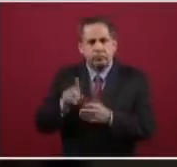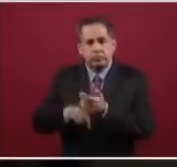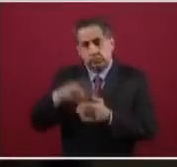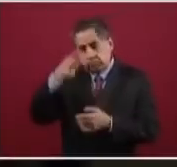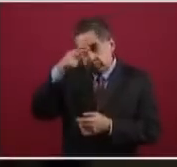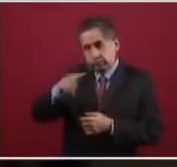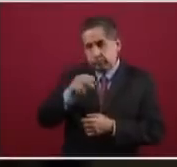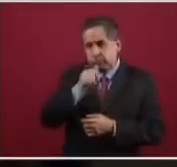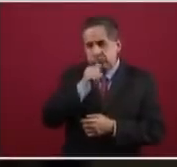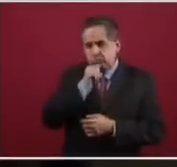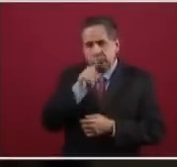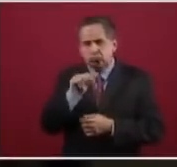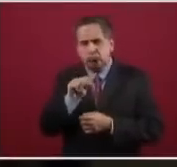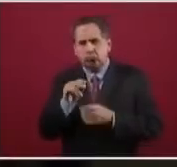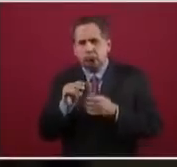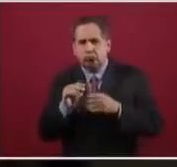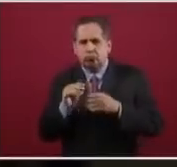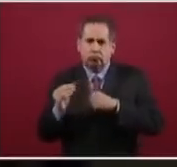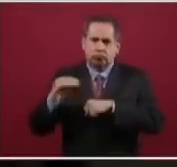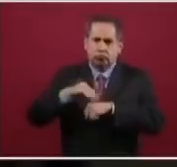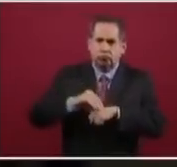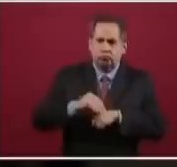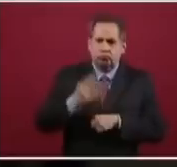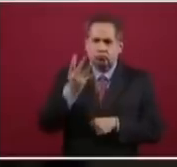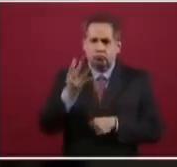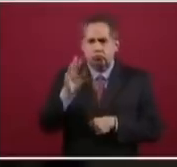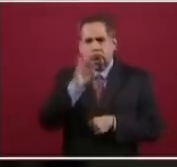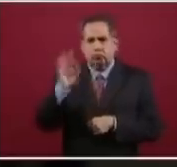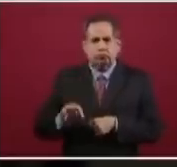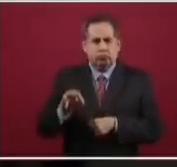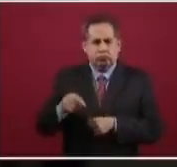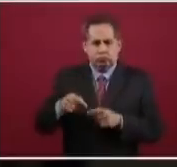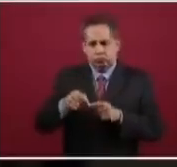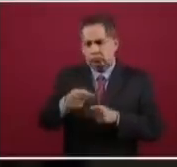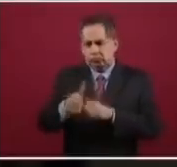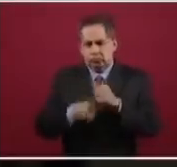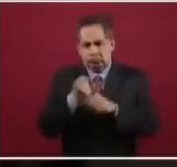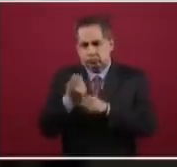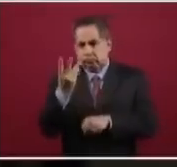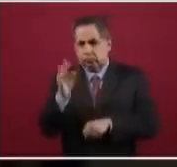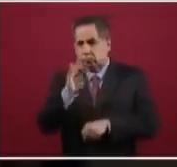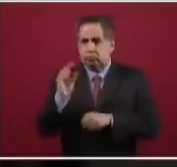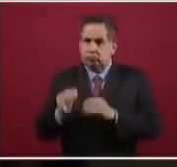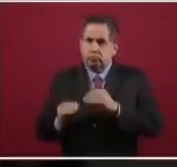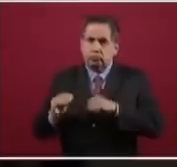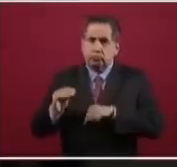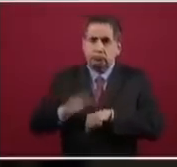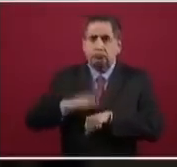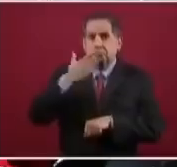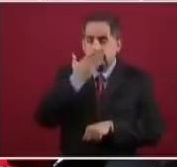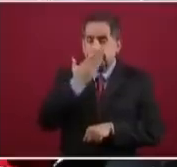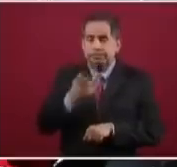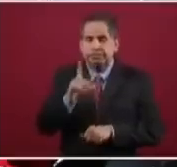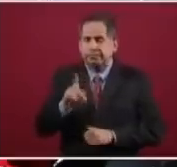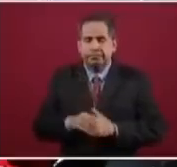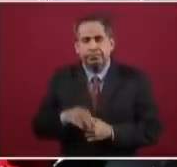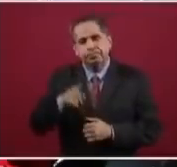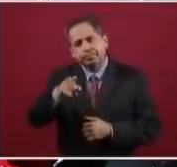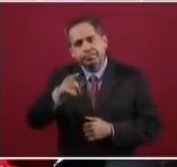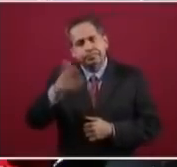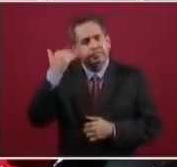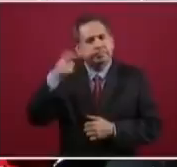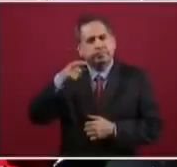méxico no va a crecer a 4% en su sexenio este tal como como